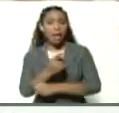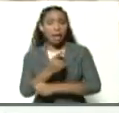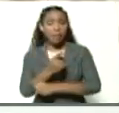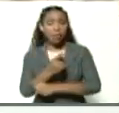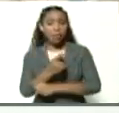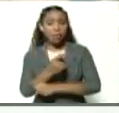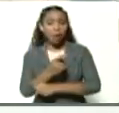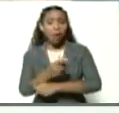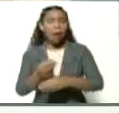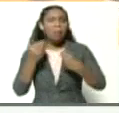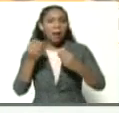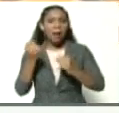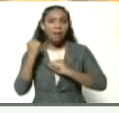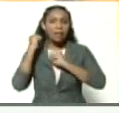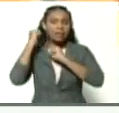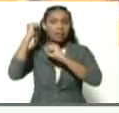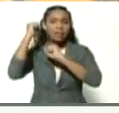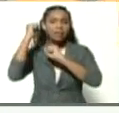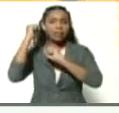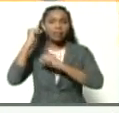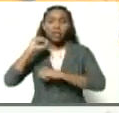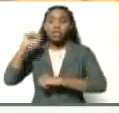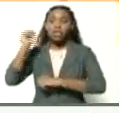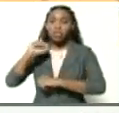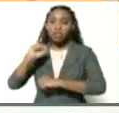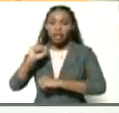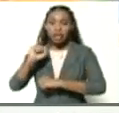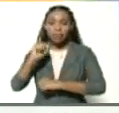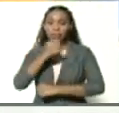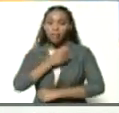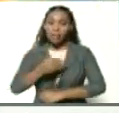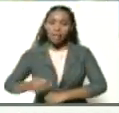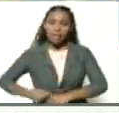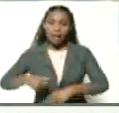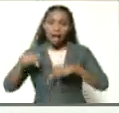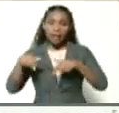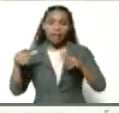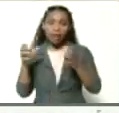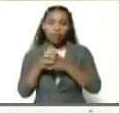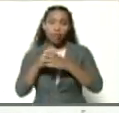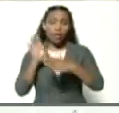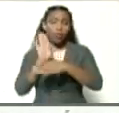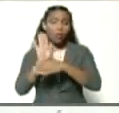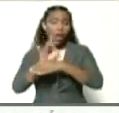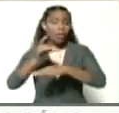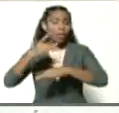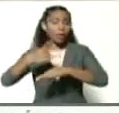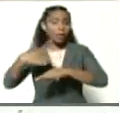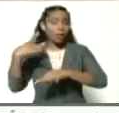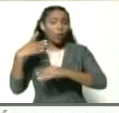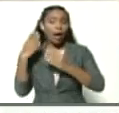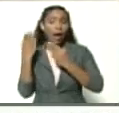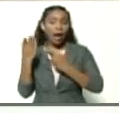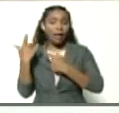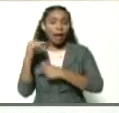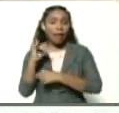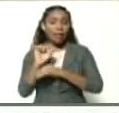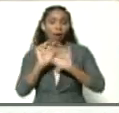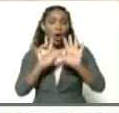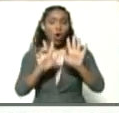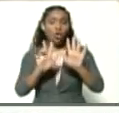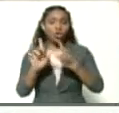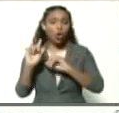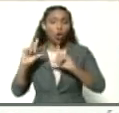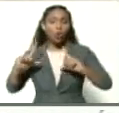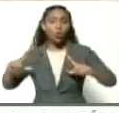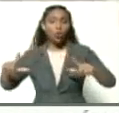prevalecer para vencer. Bueno, sí, ciudadano presidente, esta unidad de cuidados intensivos va a constar de 8